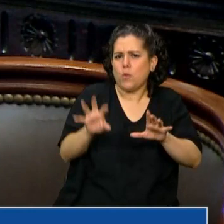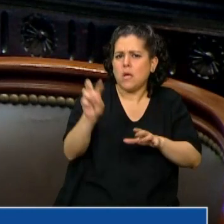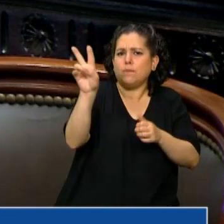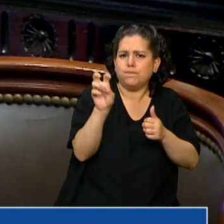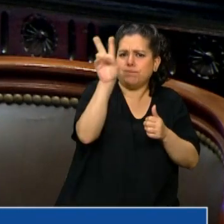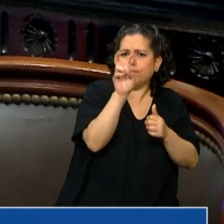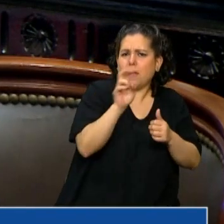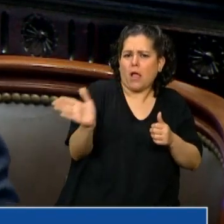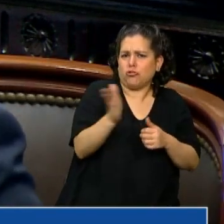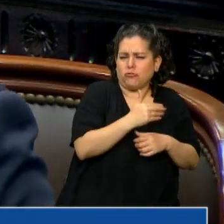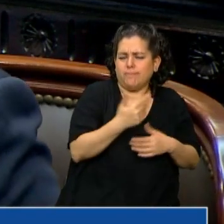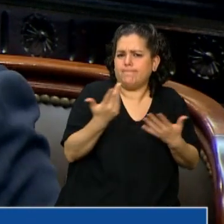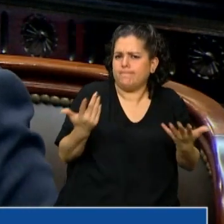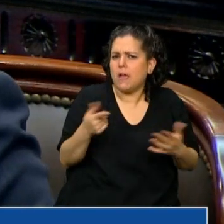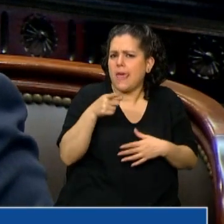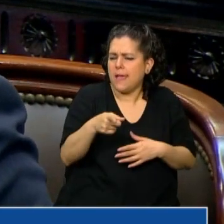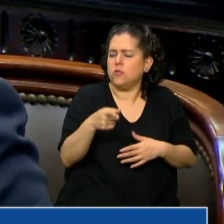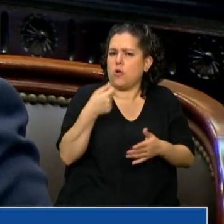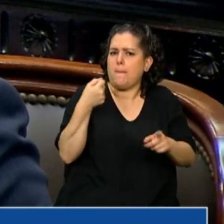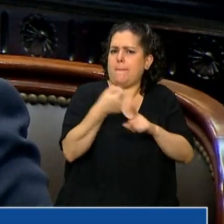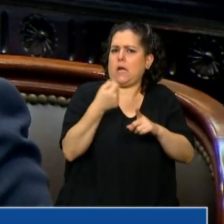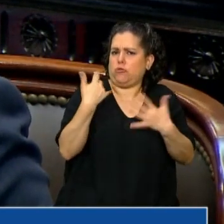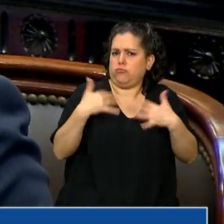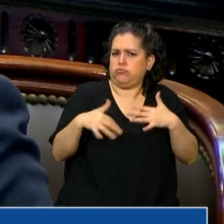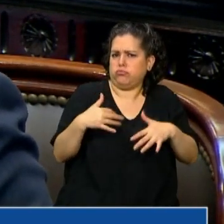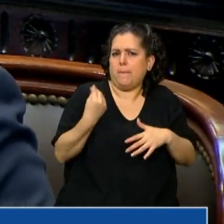tiene un profundo impacto sobre las finanzas provinciales.